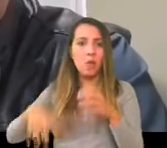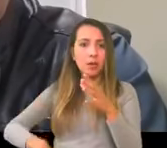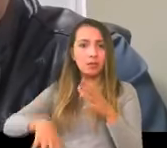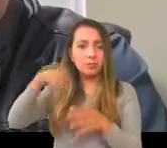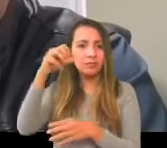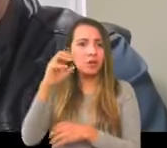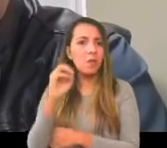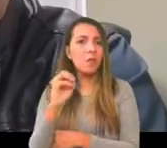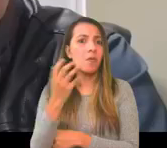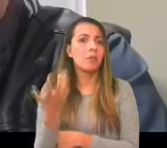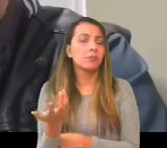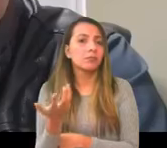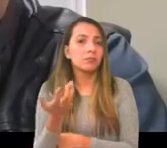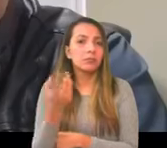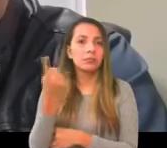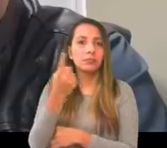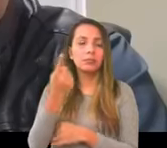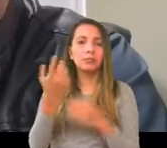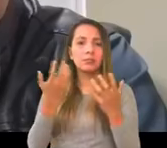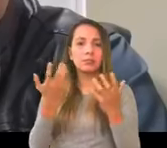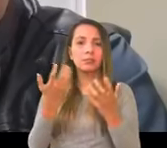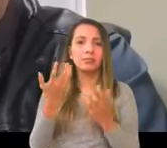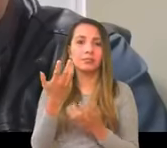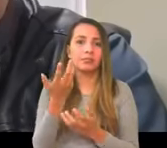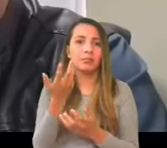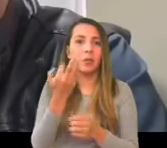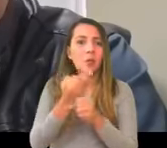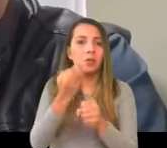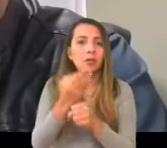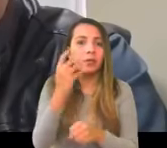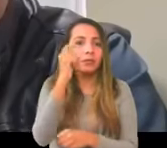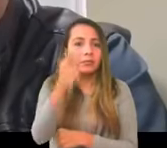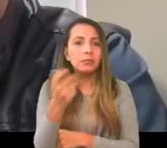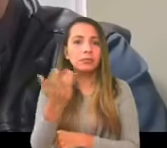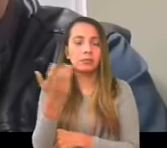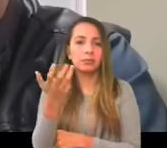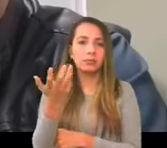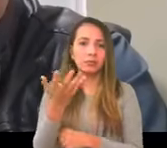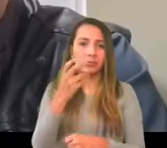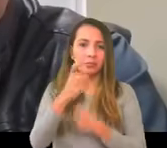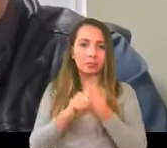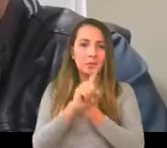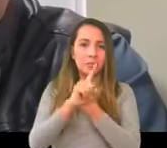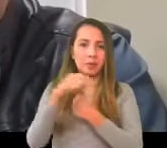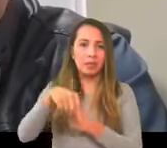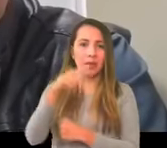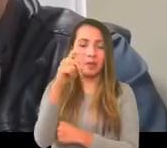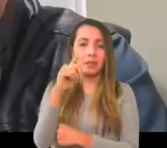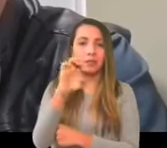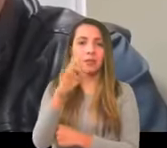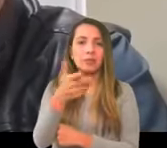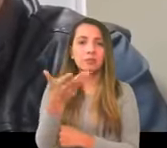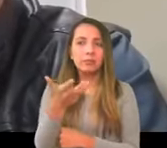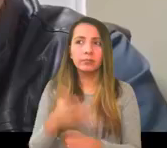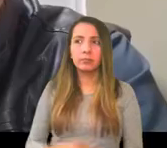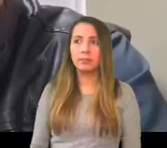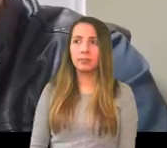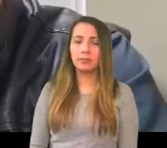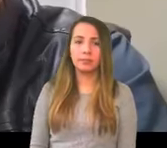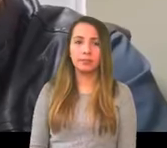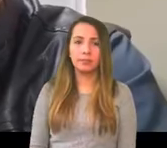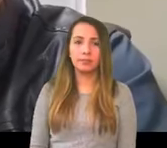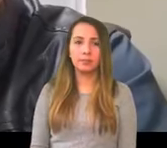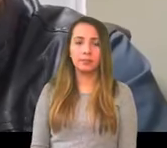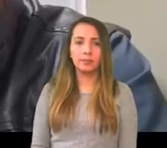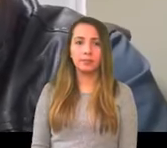millones de litros que se supone le corresponden a Ensenada. ¿Qué se está haciendo en ese sentido? En esta parte, si me puede decir eso. Y ya tengo una segunda y